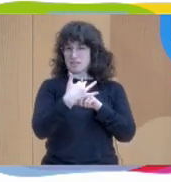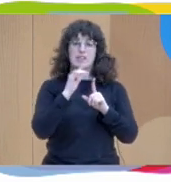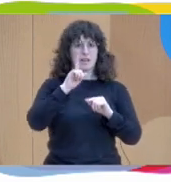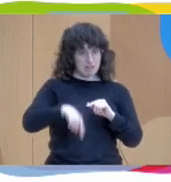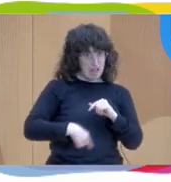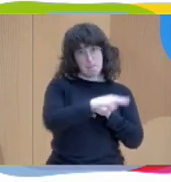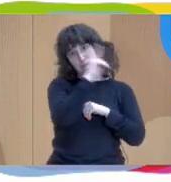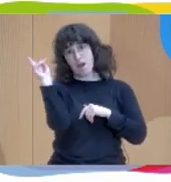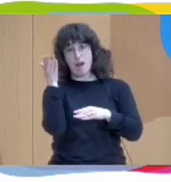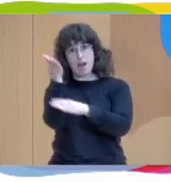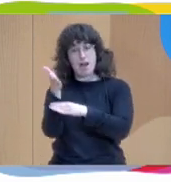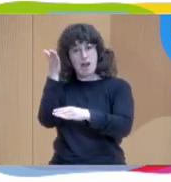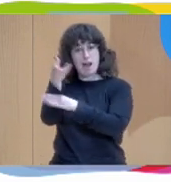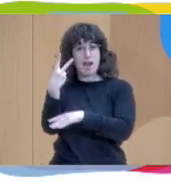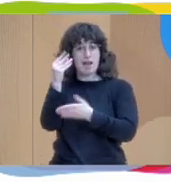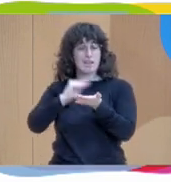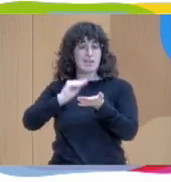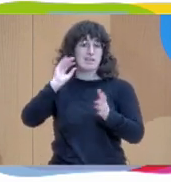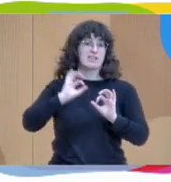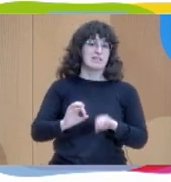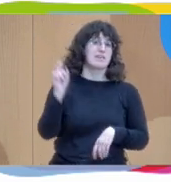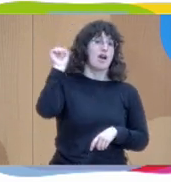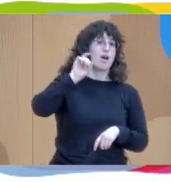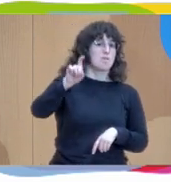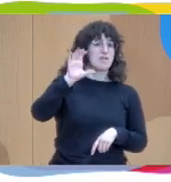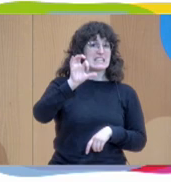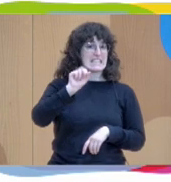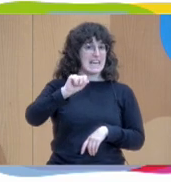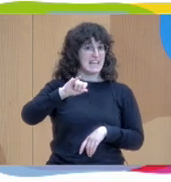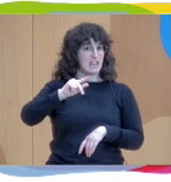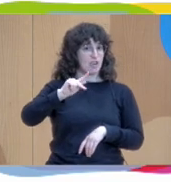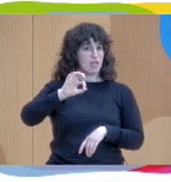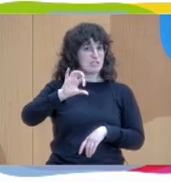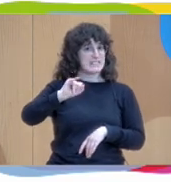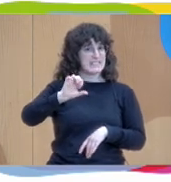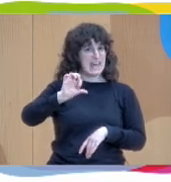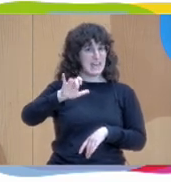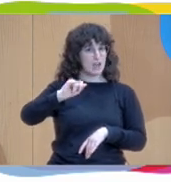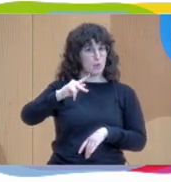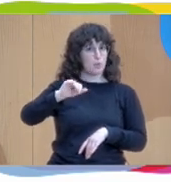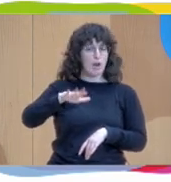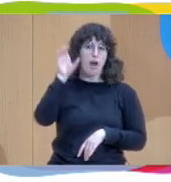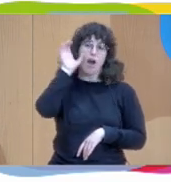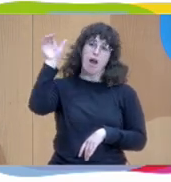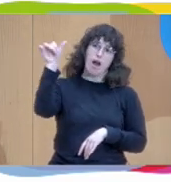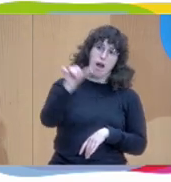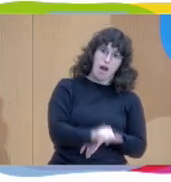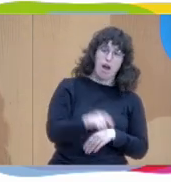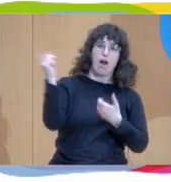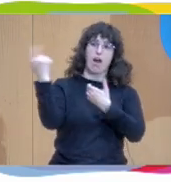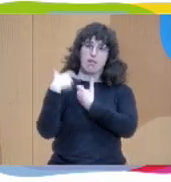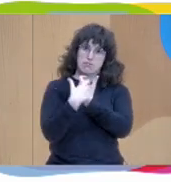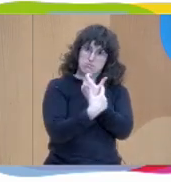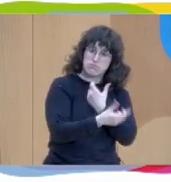a a escuchar al profesor jaiko seula y participar en sus sus conferencias y cursos muchos de los que fuimos a esos cursos